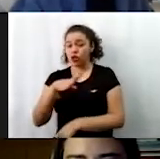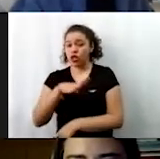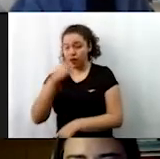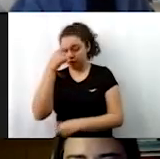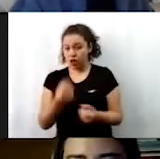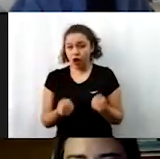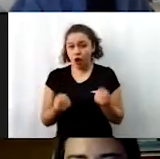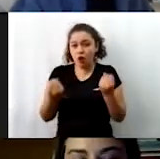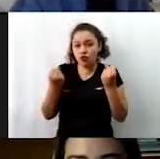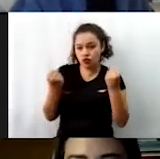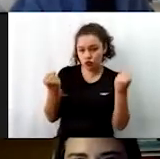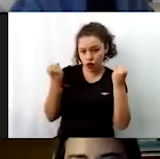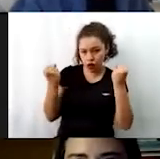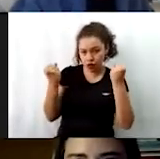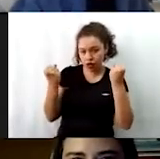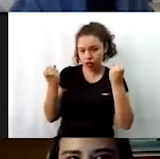muchos aspectos.